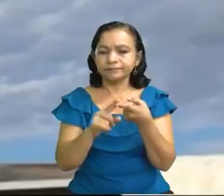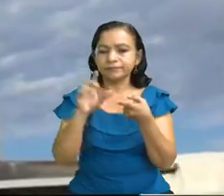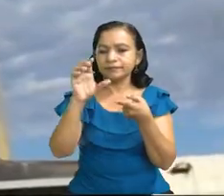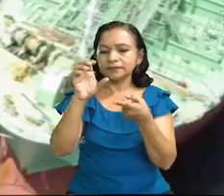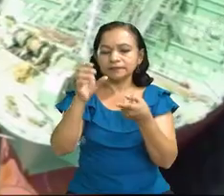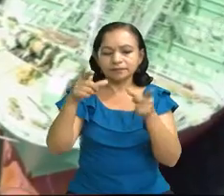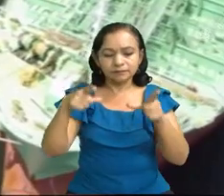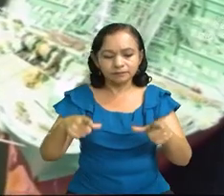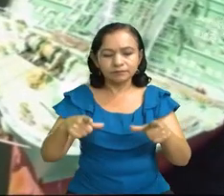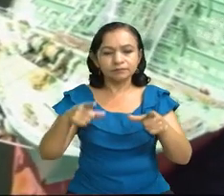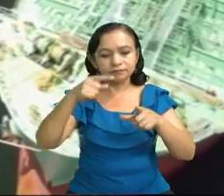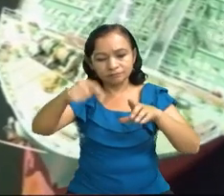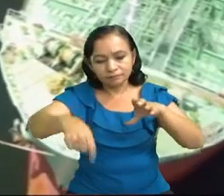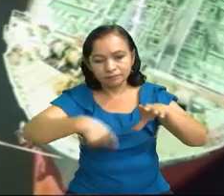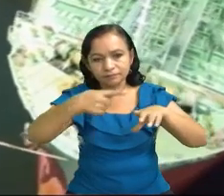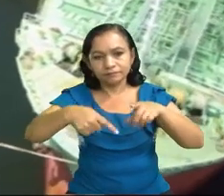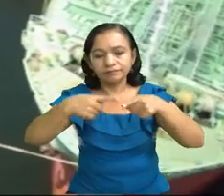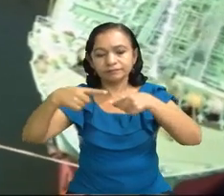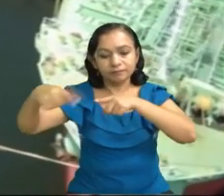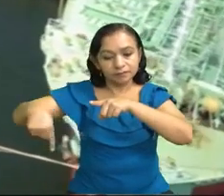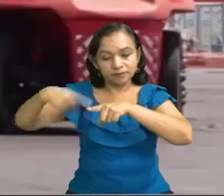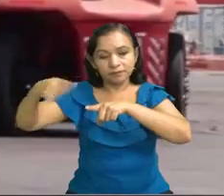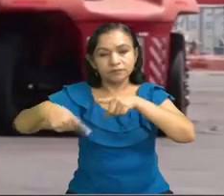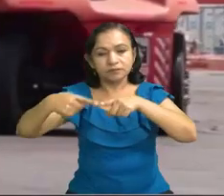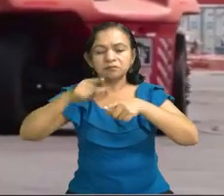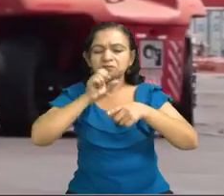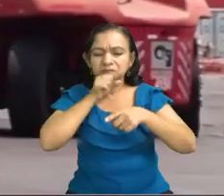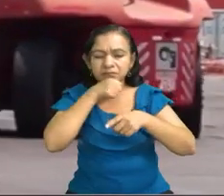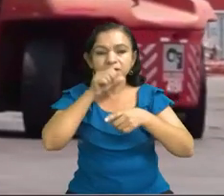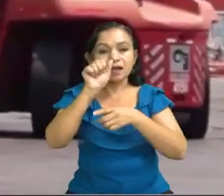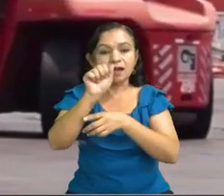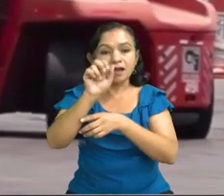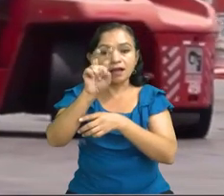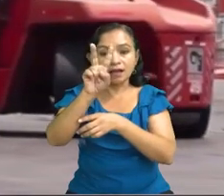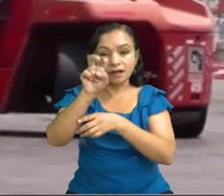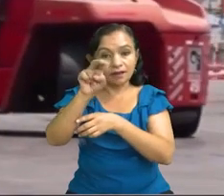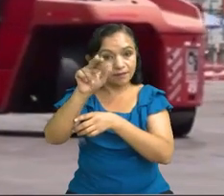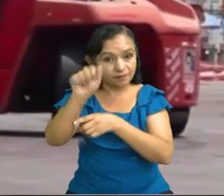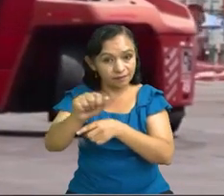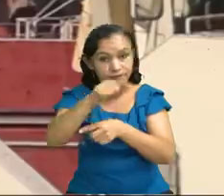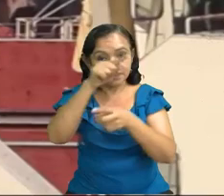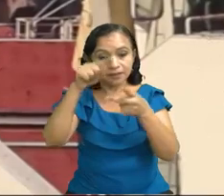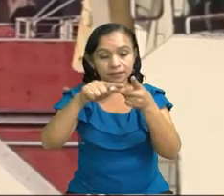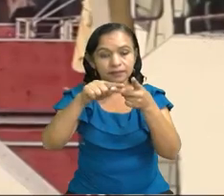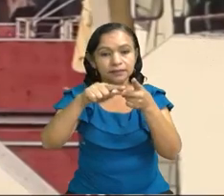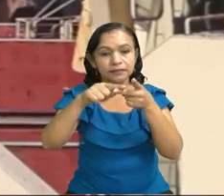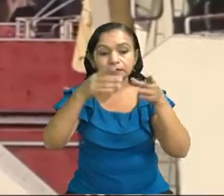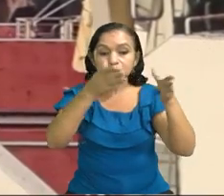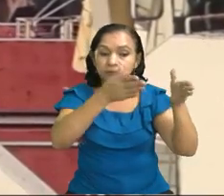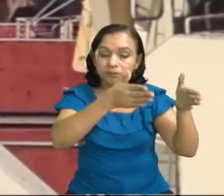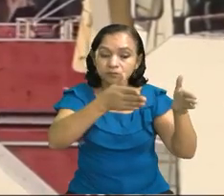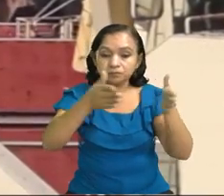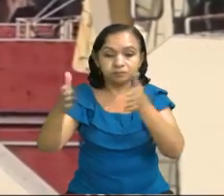cerámica, llantas, chatarra y avena. Y se llevaron